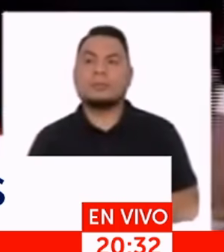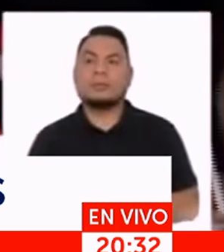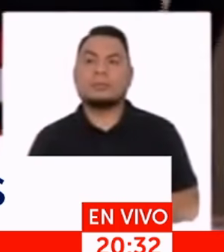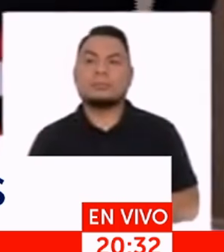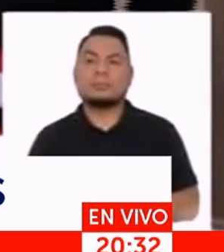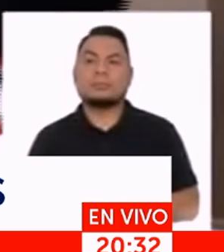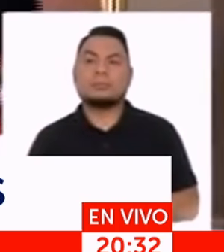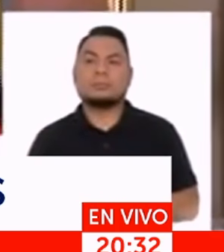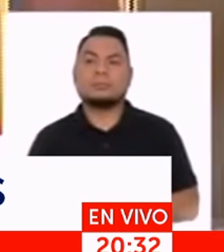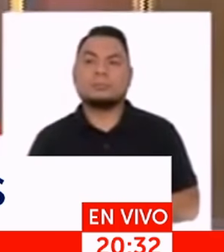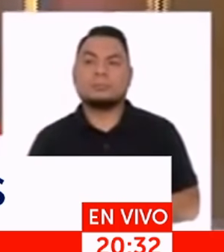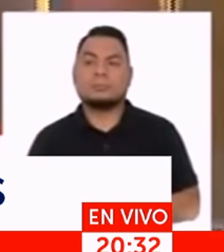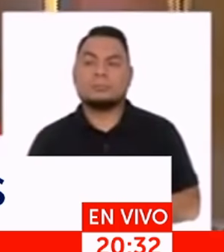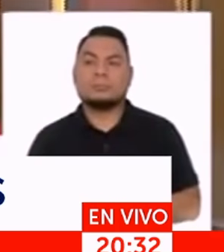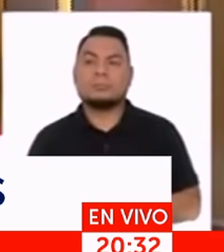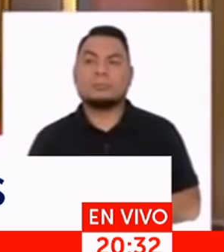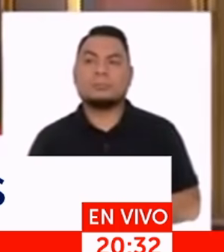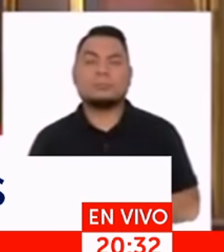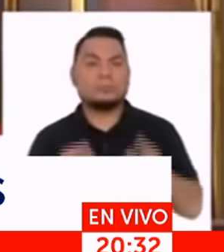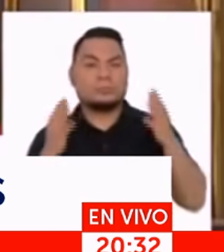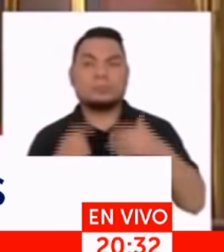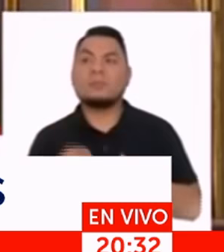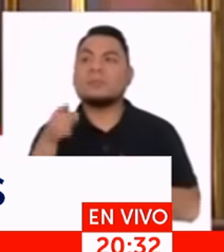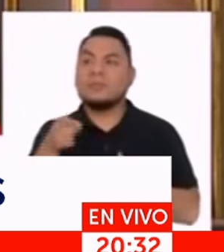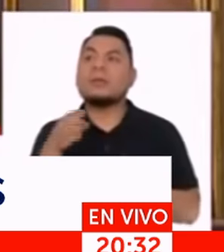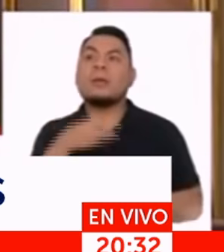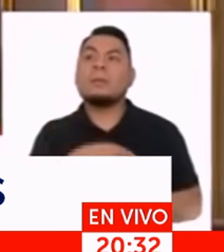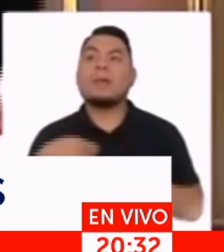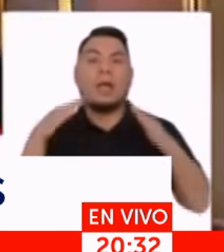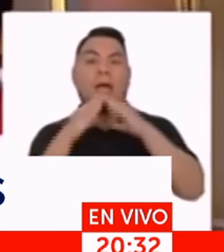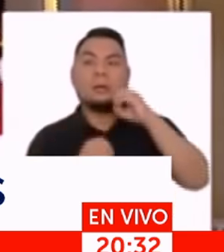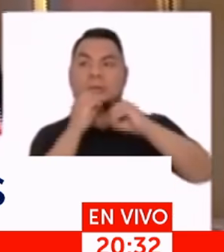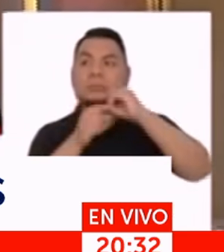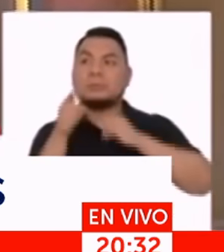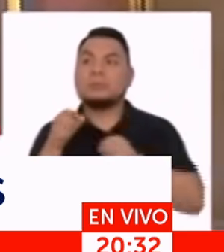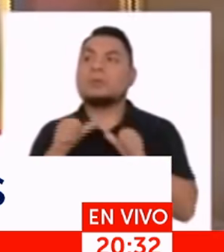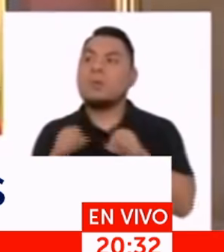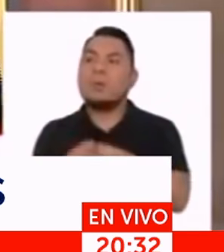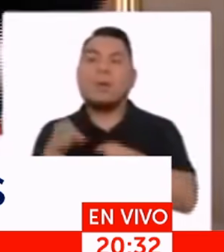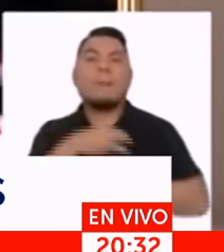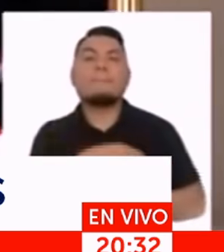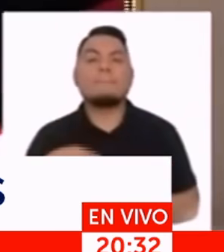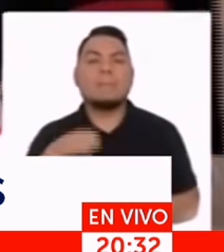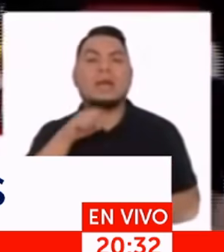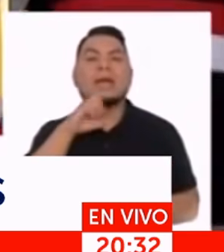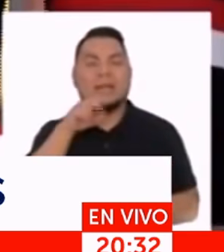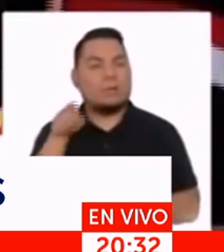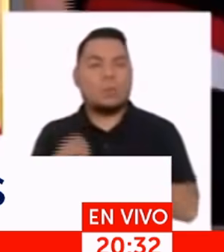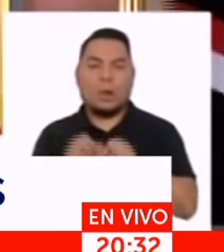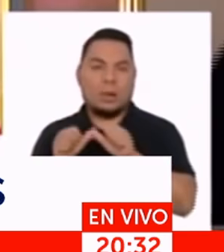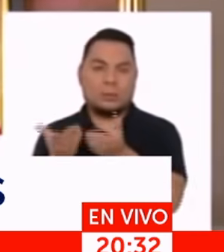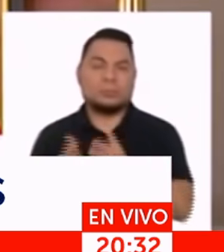Bien, entonces es ratificado el ministro de Vivienda, Geiner Alvarado, en